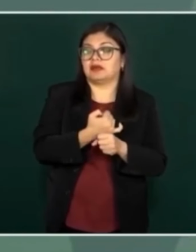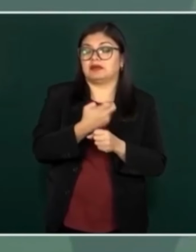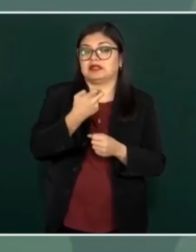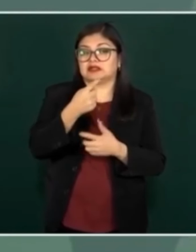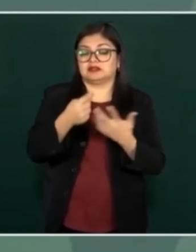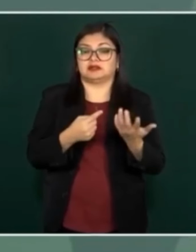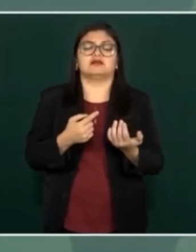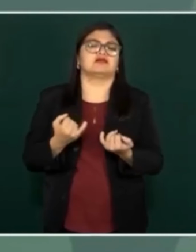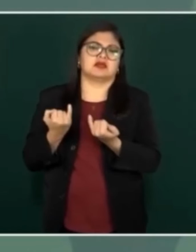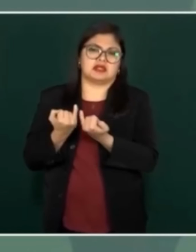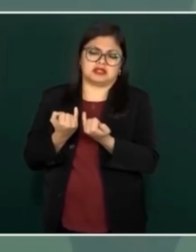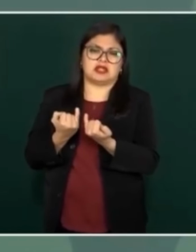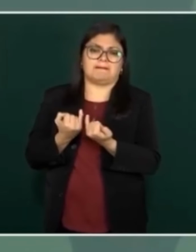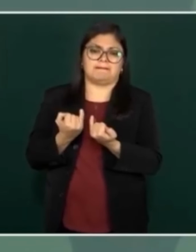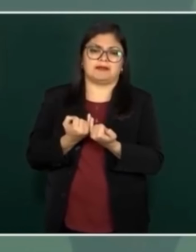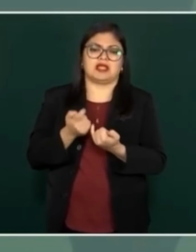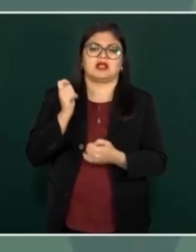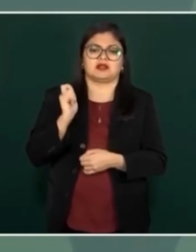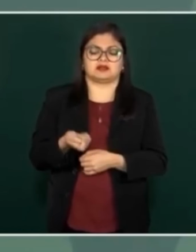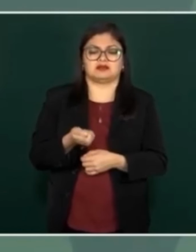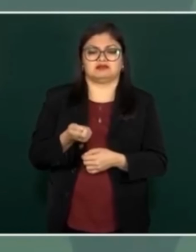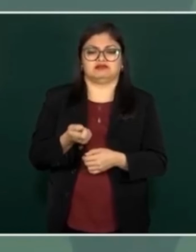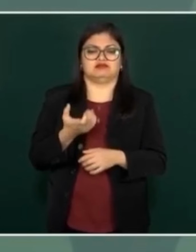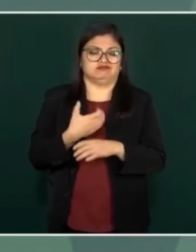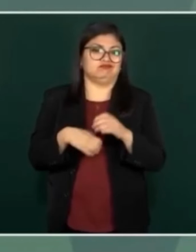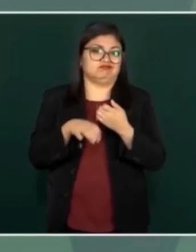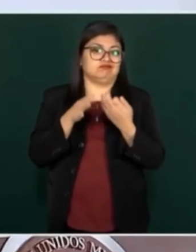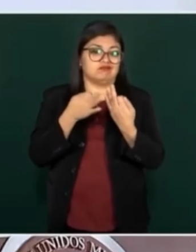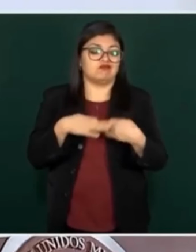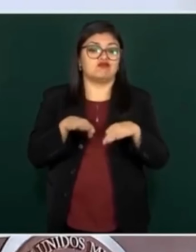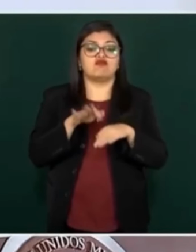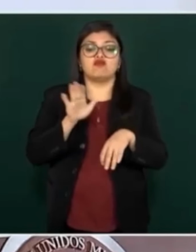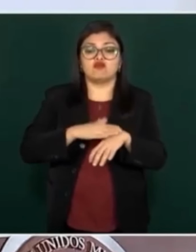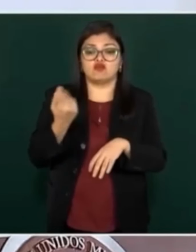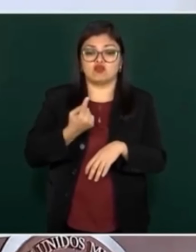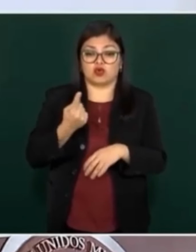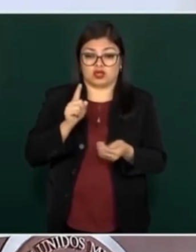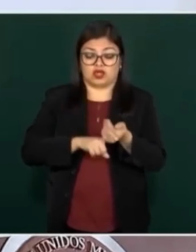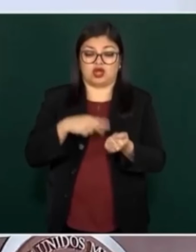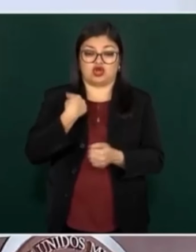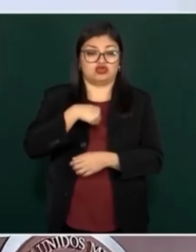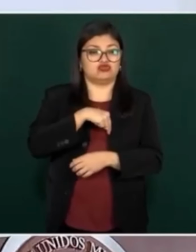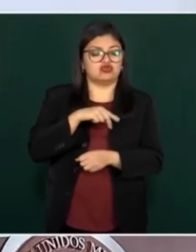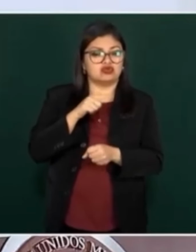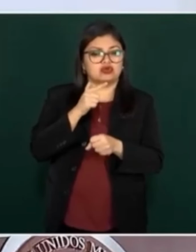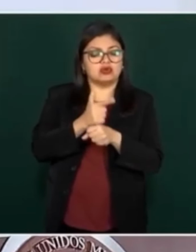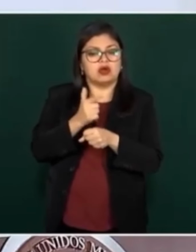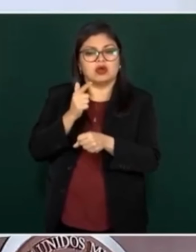Inclusive ha sido un elemento importante porque en algunos indicios que hemos encontrado,